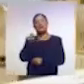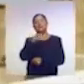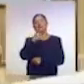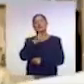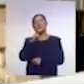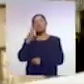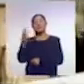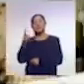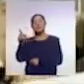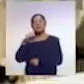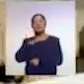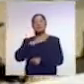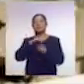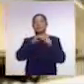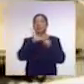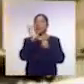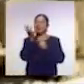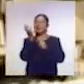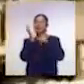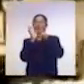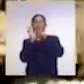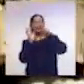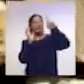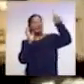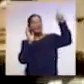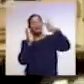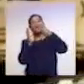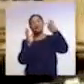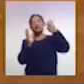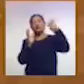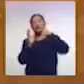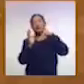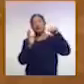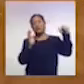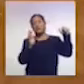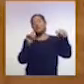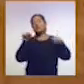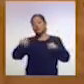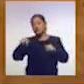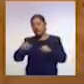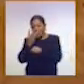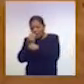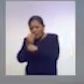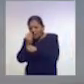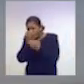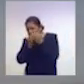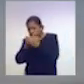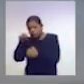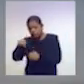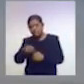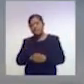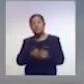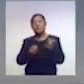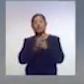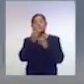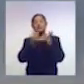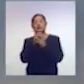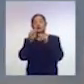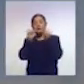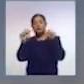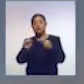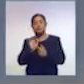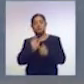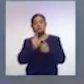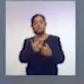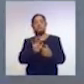alcance de más de 200 kilómetros y fue fabricado en el país. El nuevo sistema móvil tierra-aire fue presentado durante